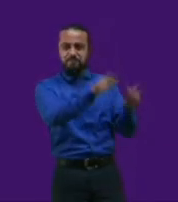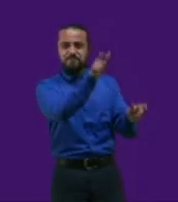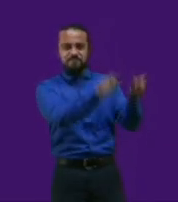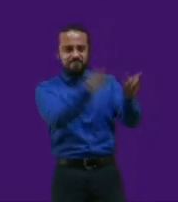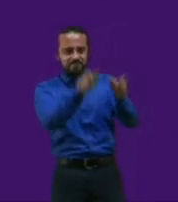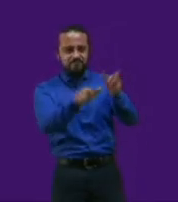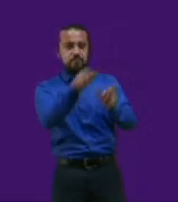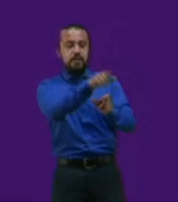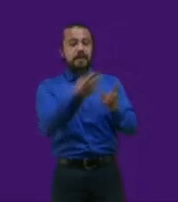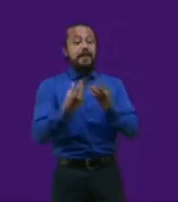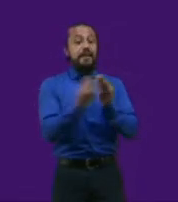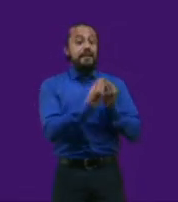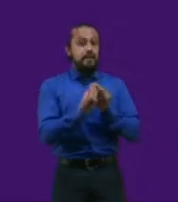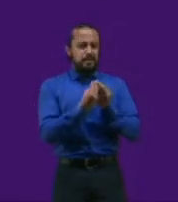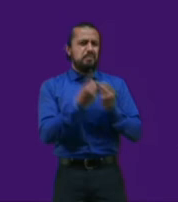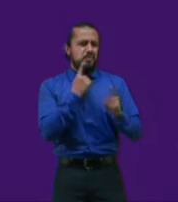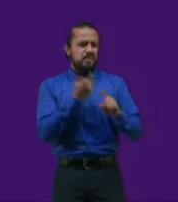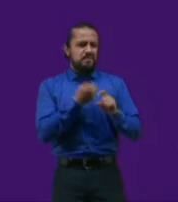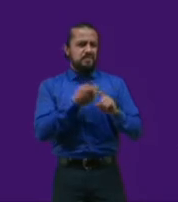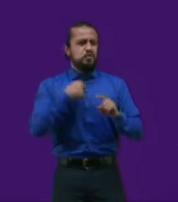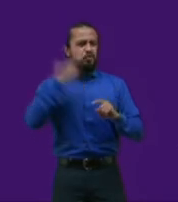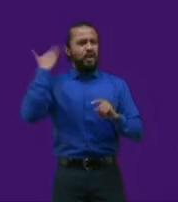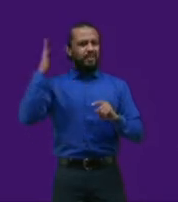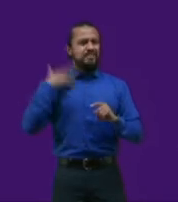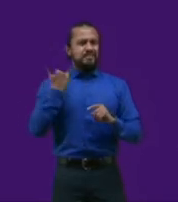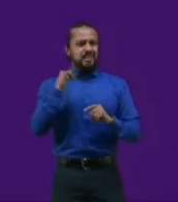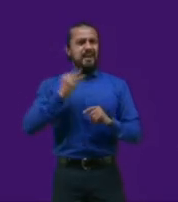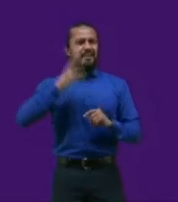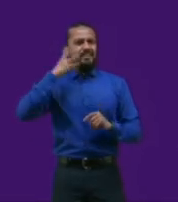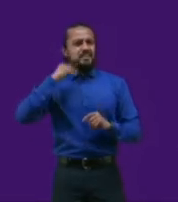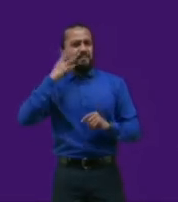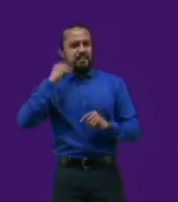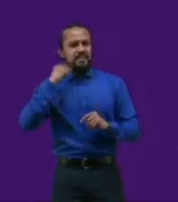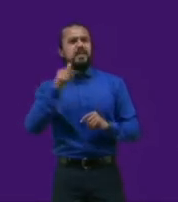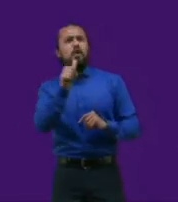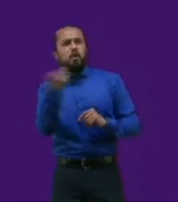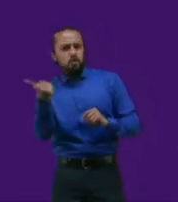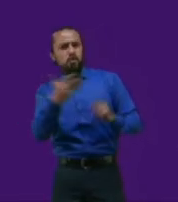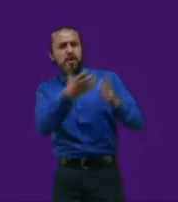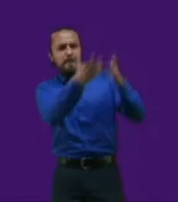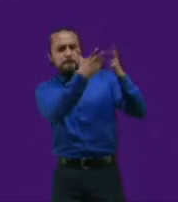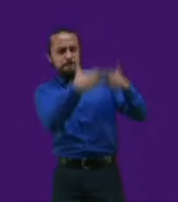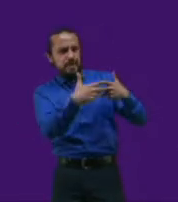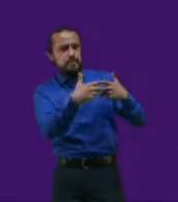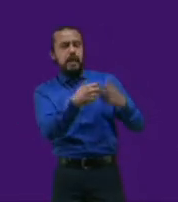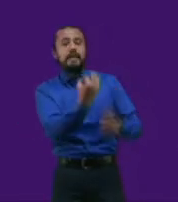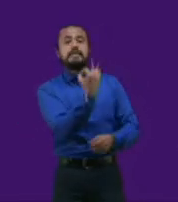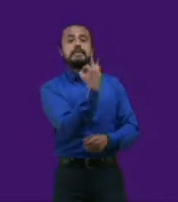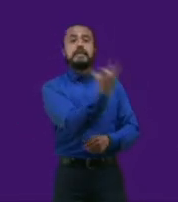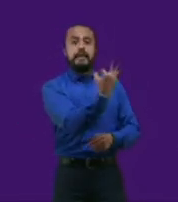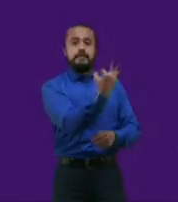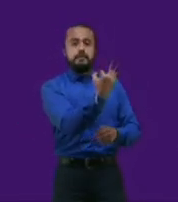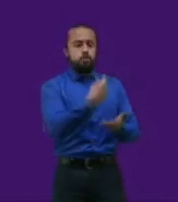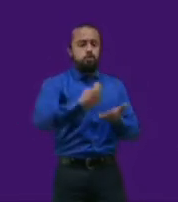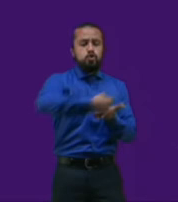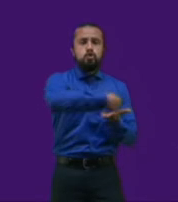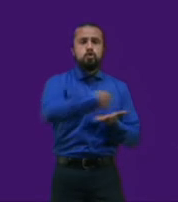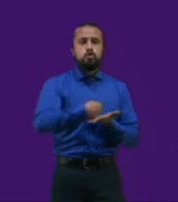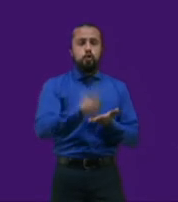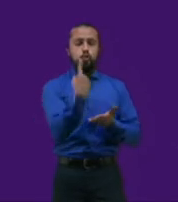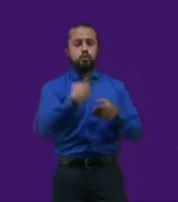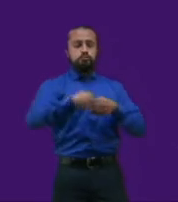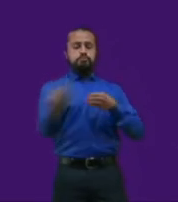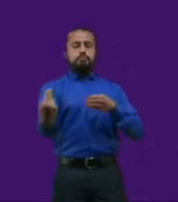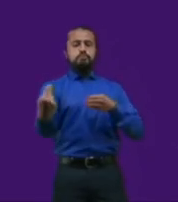puede ser complejo. Yo he tenido experiencias de otras empresas donde teníamos 3 socios y uno se fue, entonces pues eso